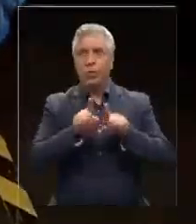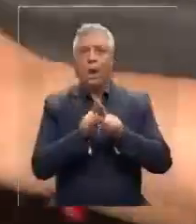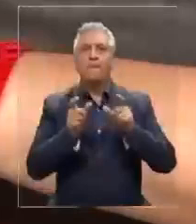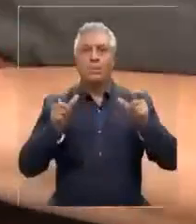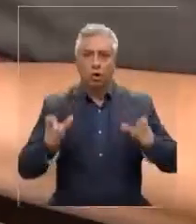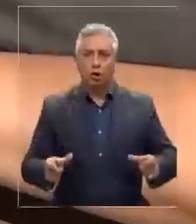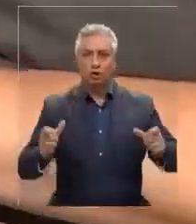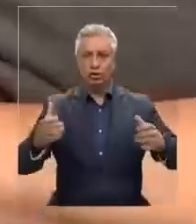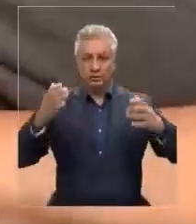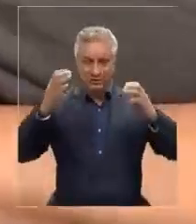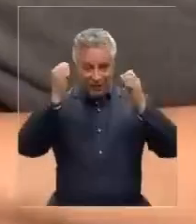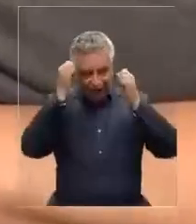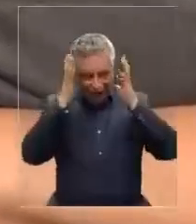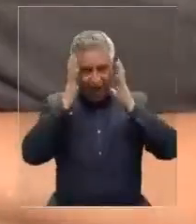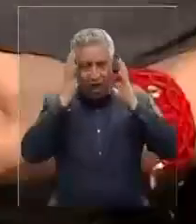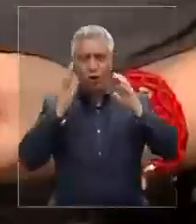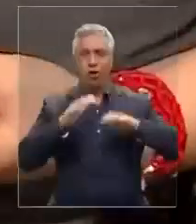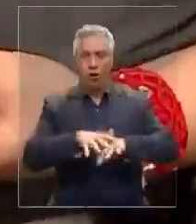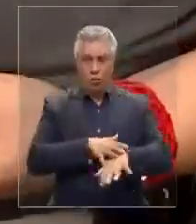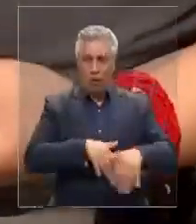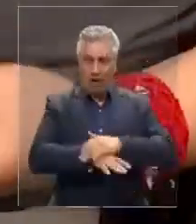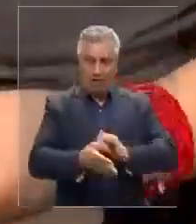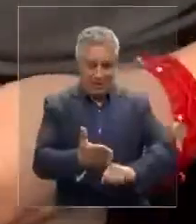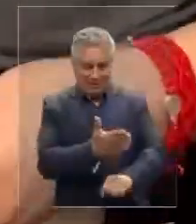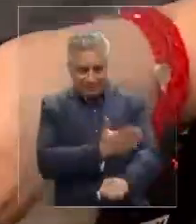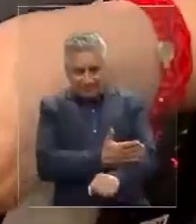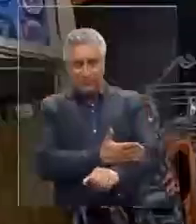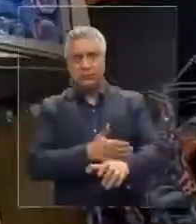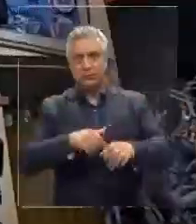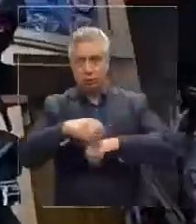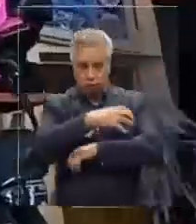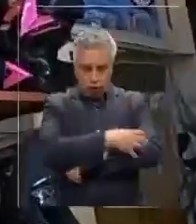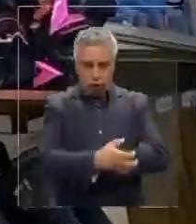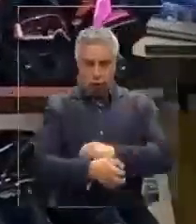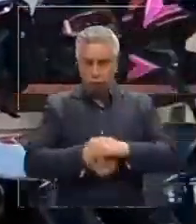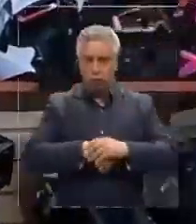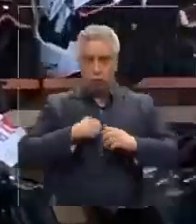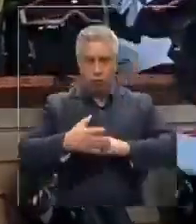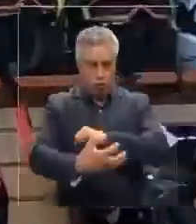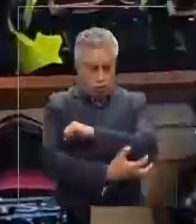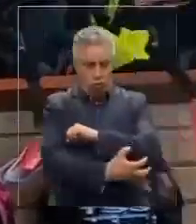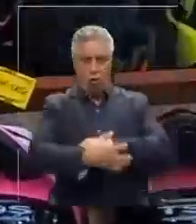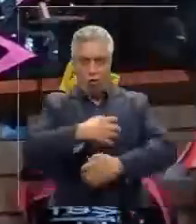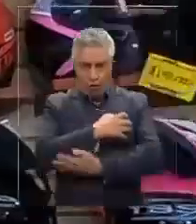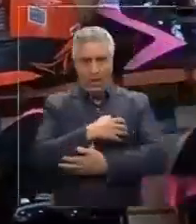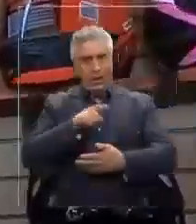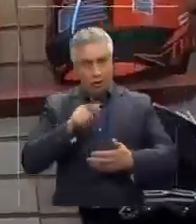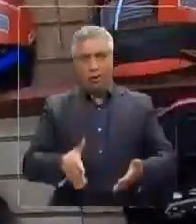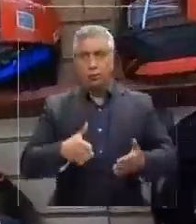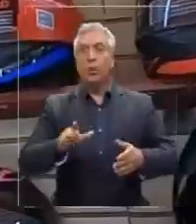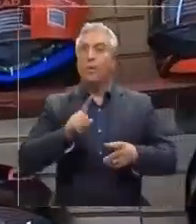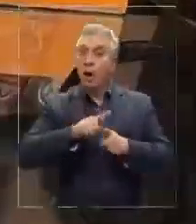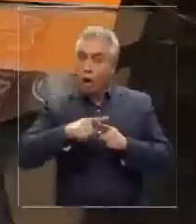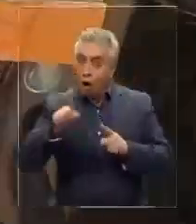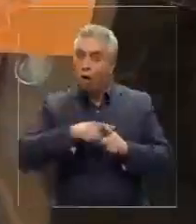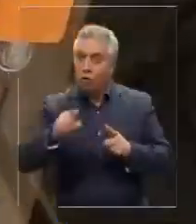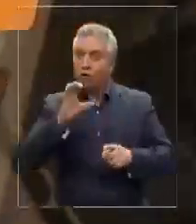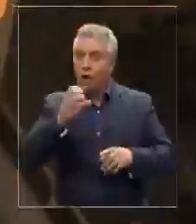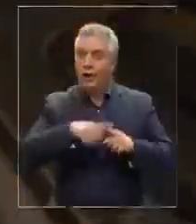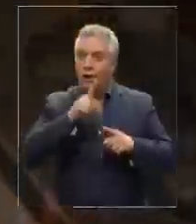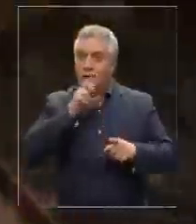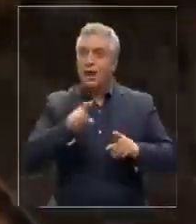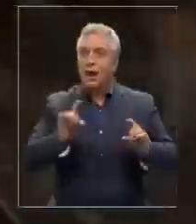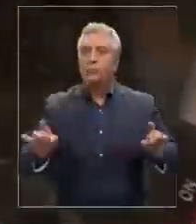protección, casco, chaqueta, guantes, zapatos con caña, coderas y rodilleras es lo básico, pero existen otros elementos extras que podrían